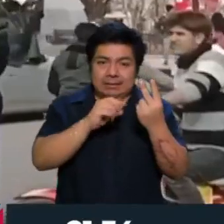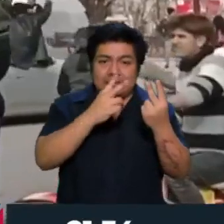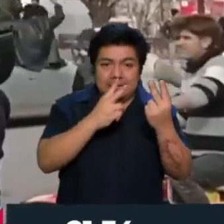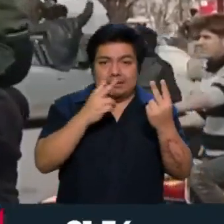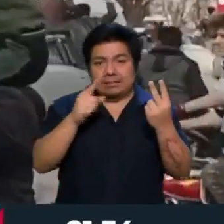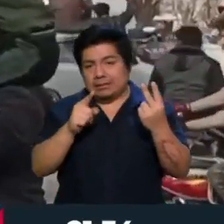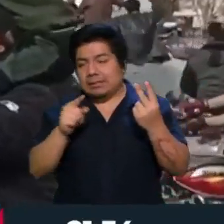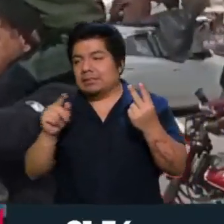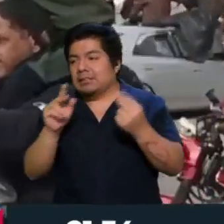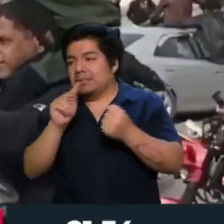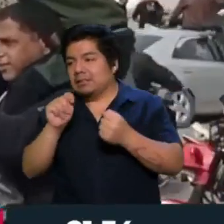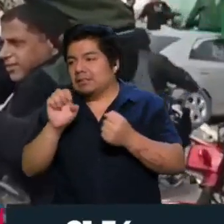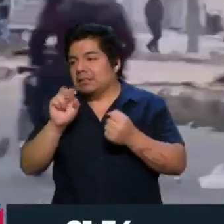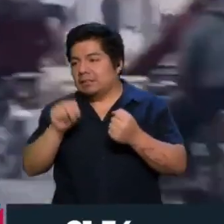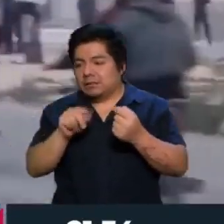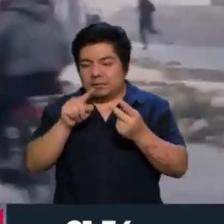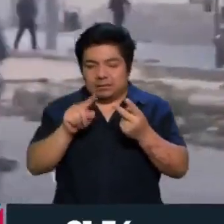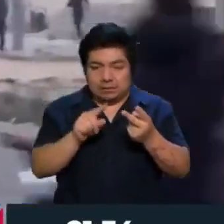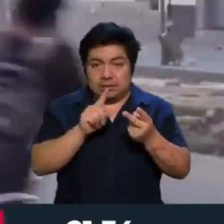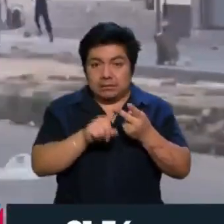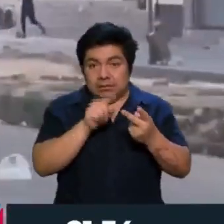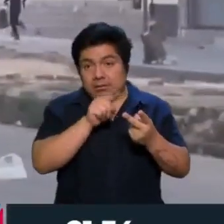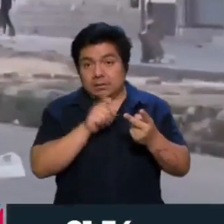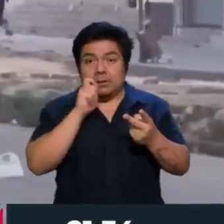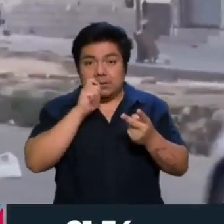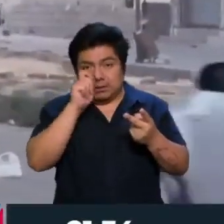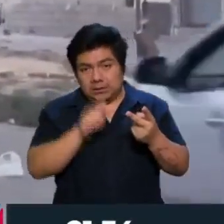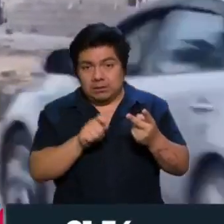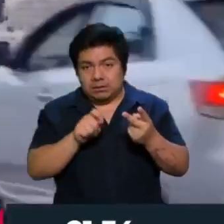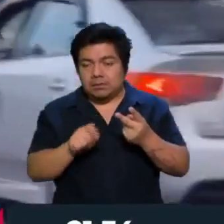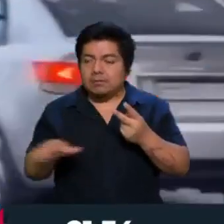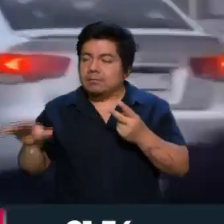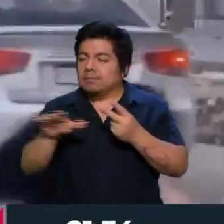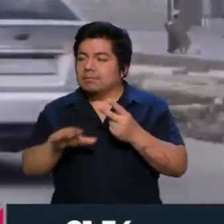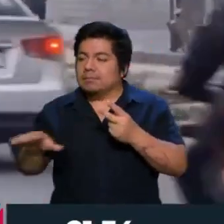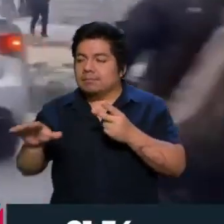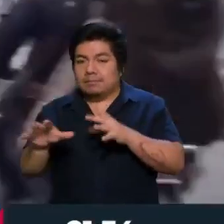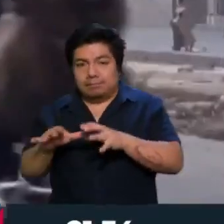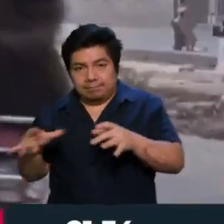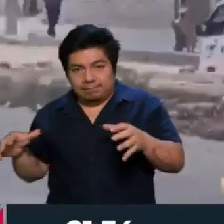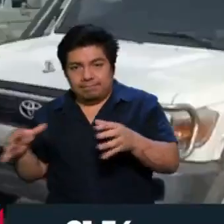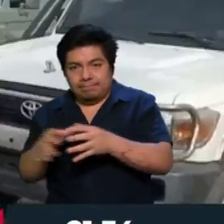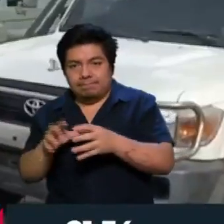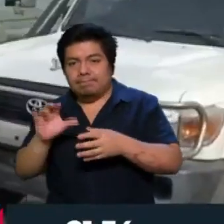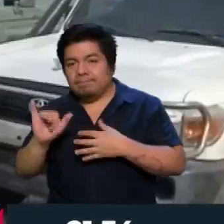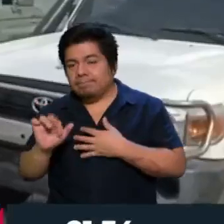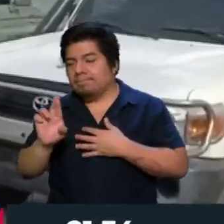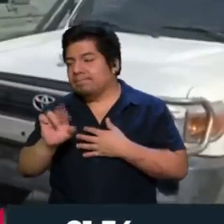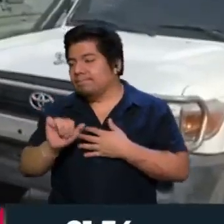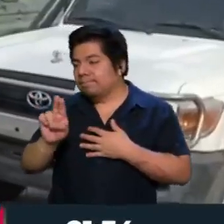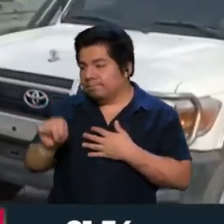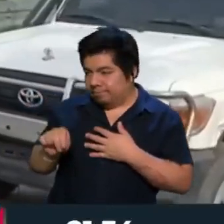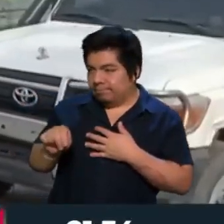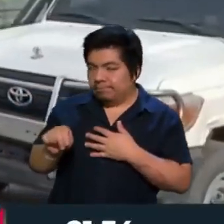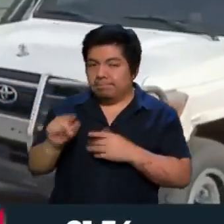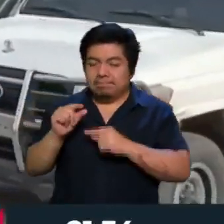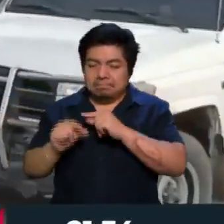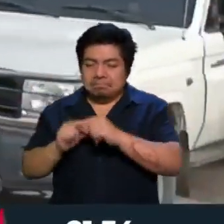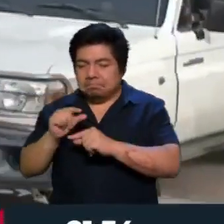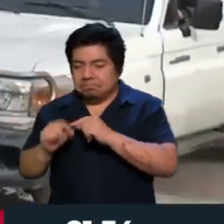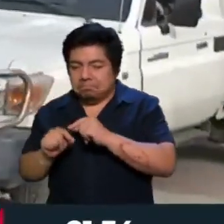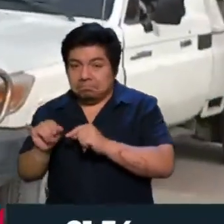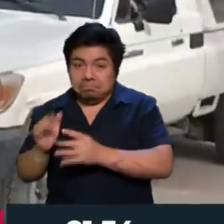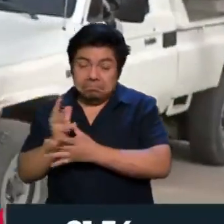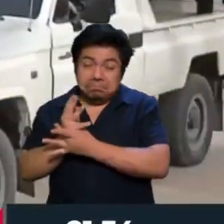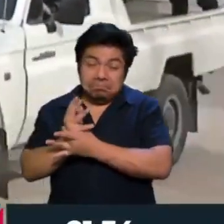más Ucrania. En el plano regional, vemos por un lado un Irán que está ganando tiempo para, aunque dicen